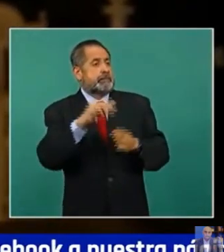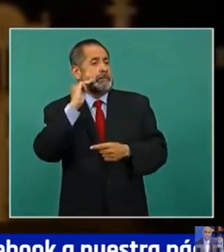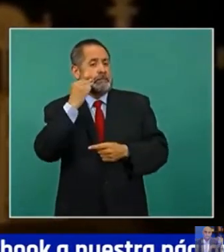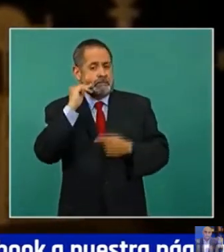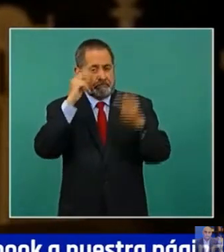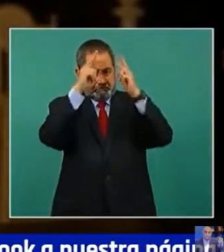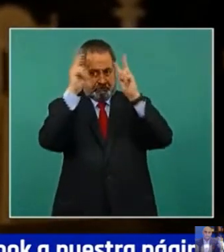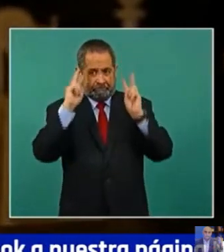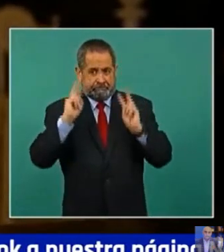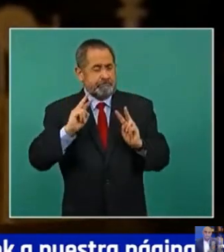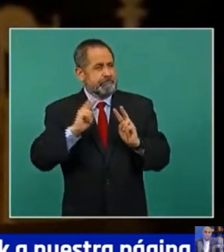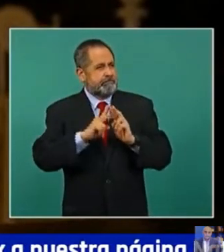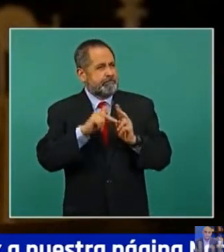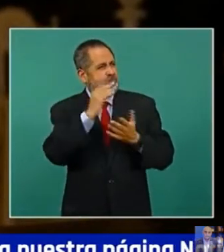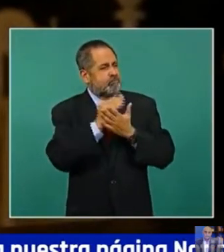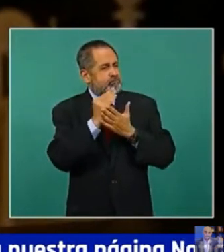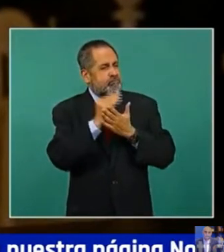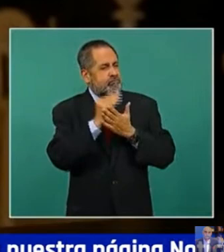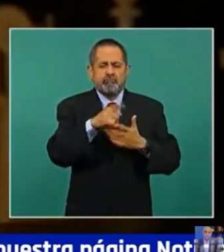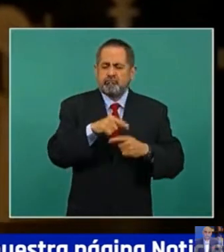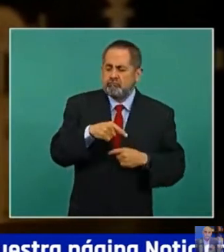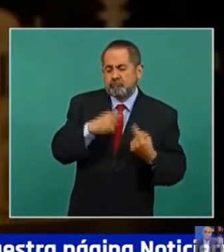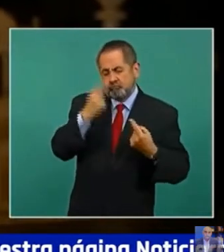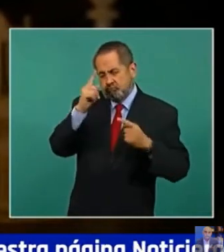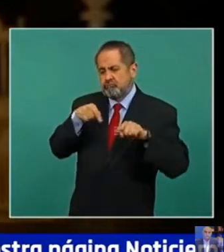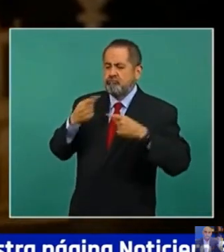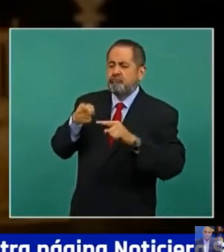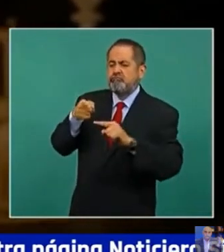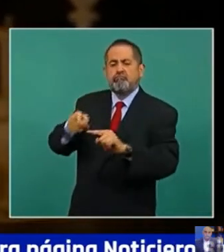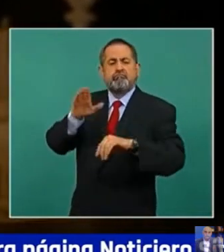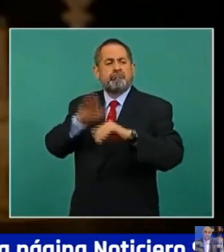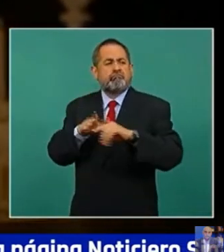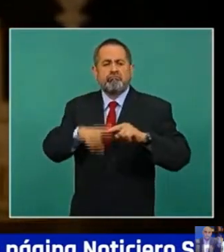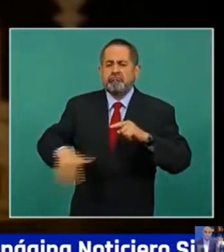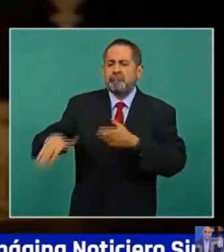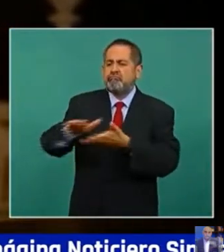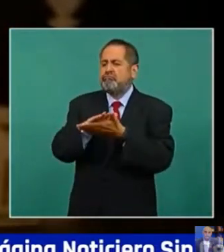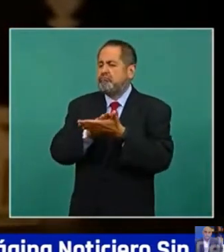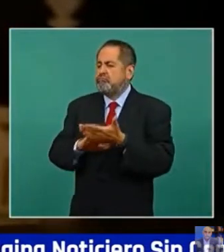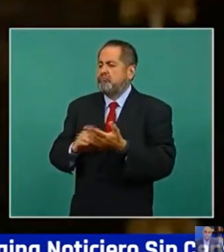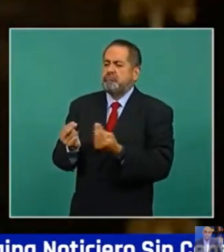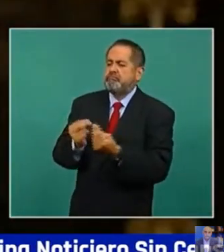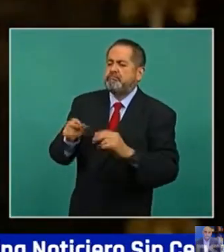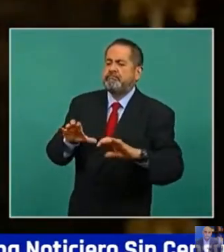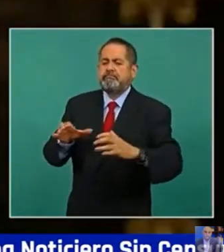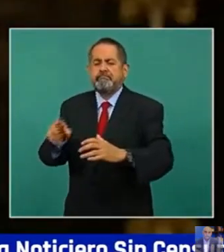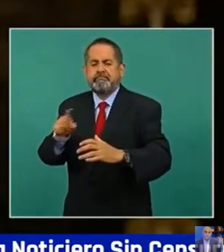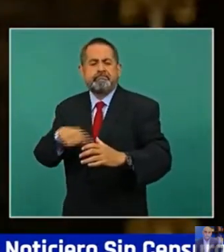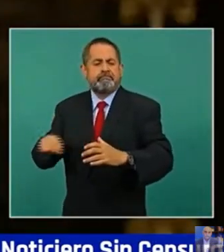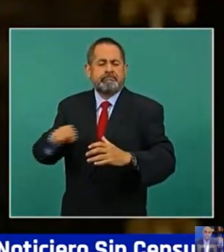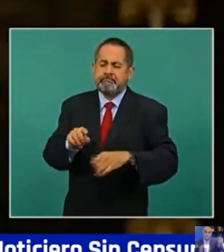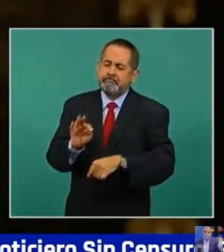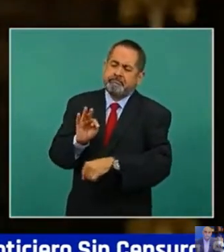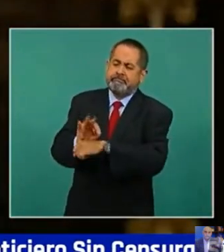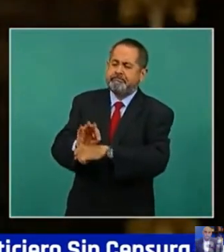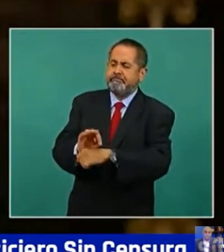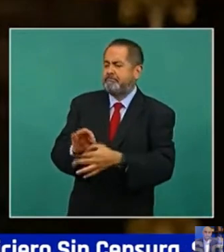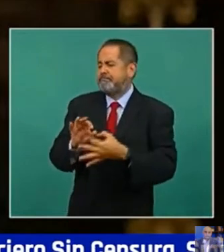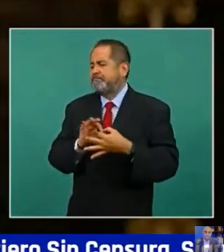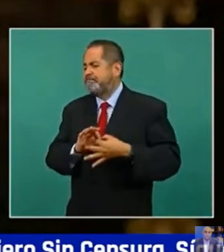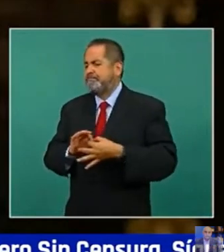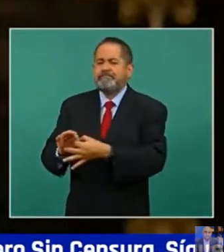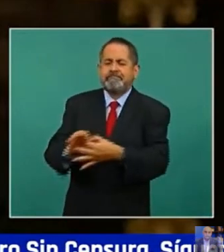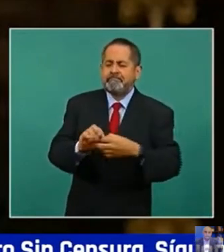Morenita, dirigiéndose de modo particular a los más pequeños y necesitados, favoreció la hermandad y